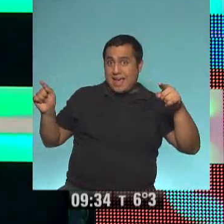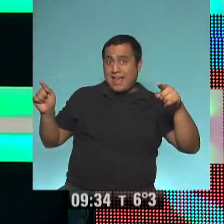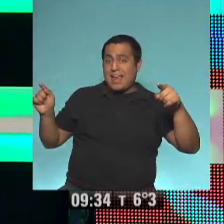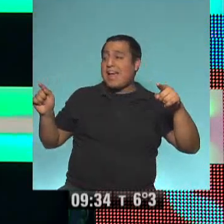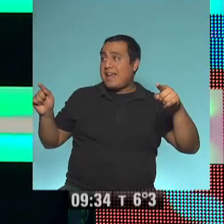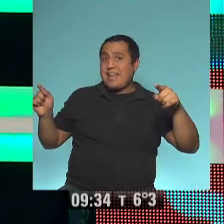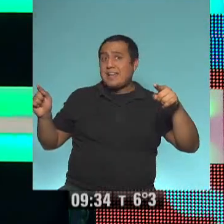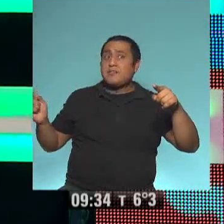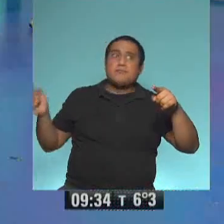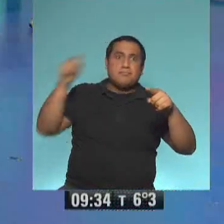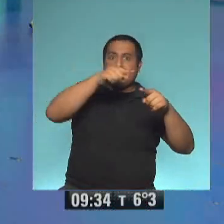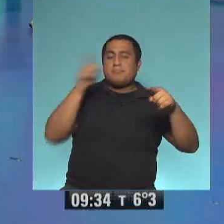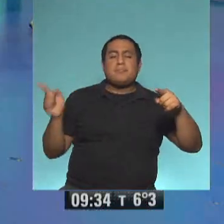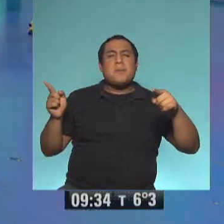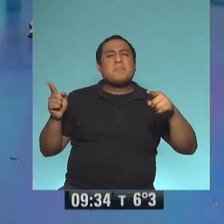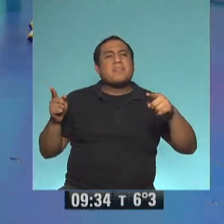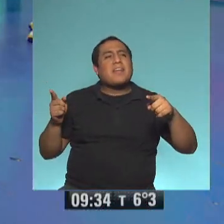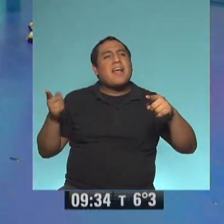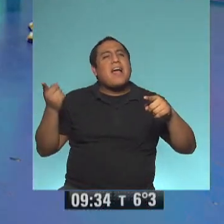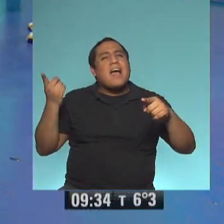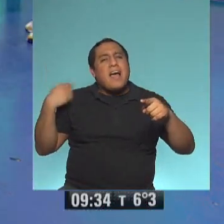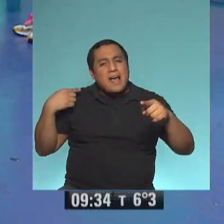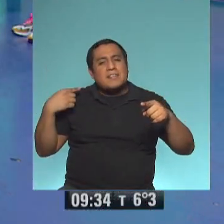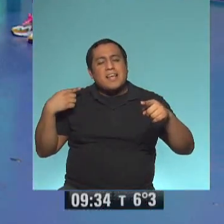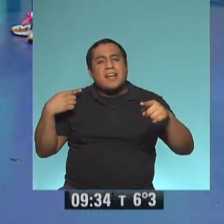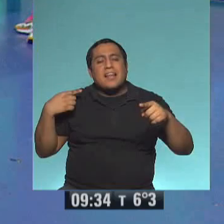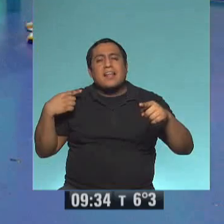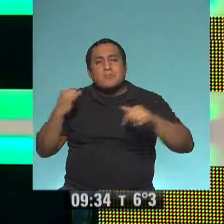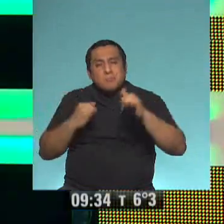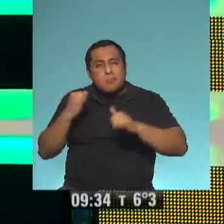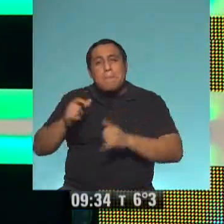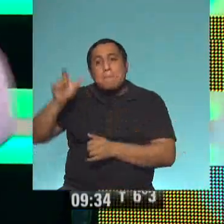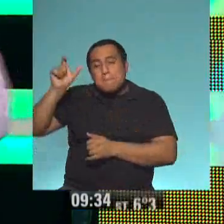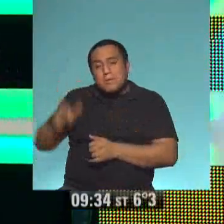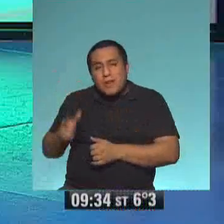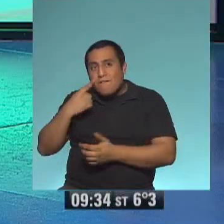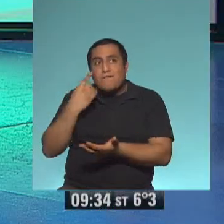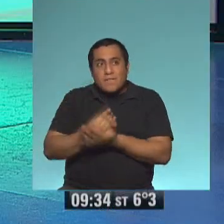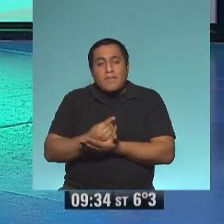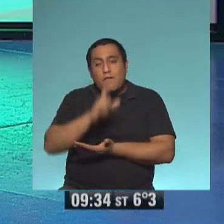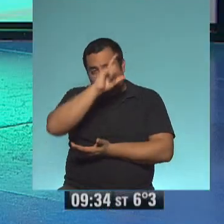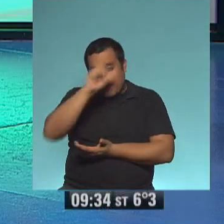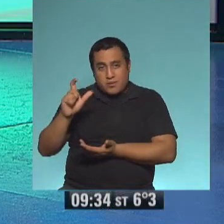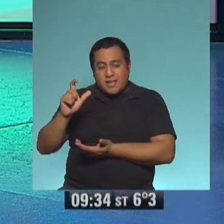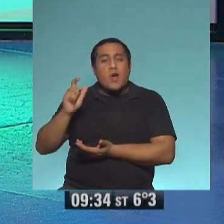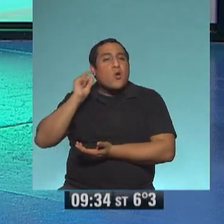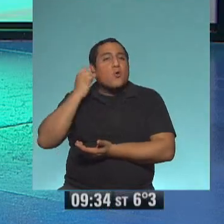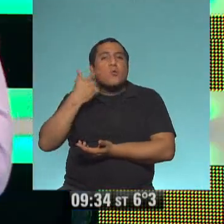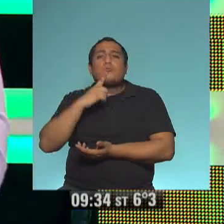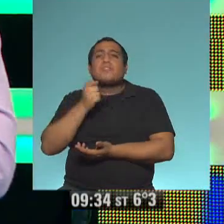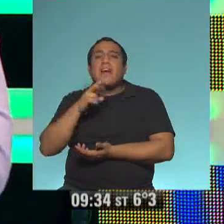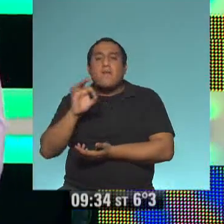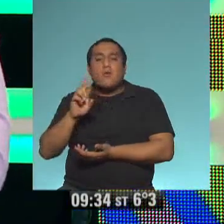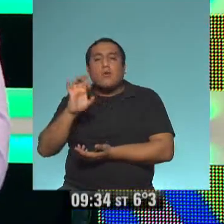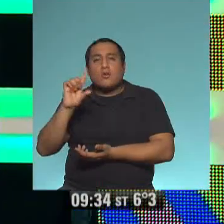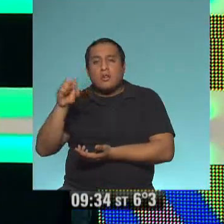Que ayer leímos un cuento y habló del río Bermejo. ¿El amigo Gustavo? El amigo Gustavo el Roldán, claro. El Puente Libertad, que comunica a Chaco con Formosa.